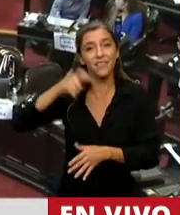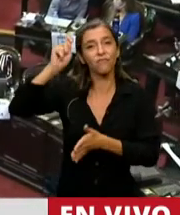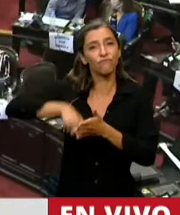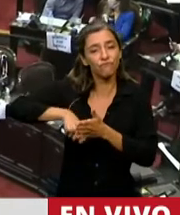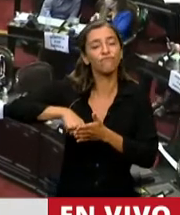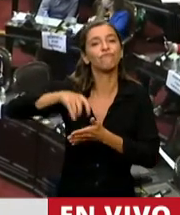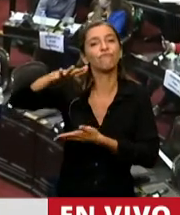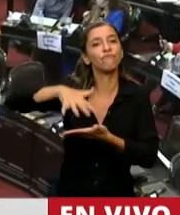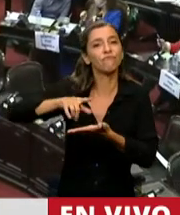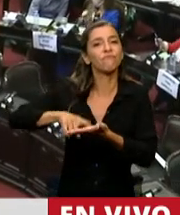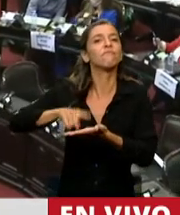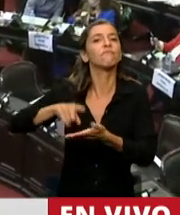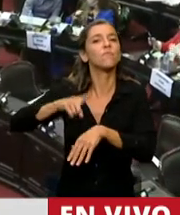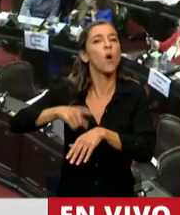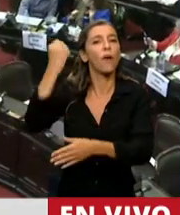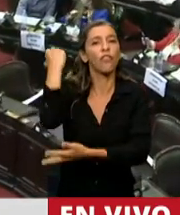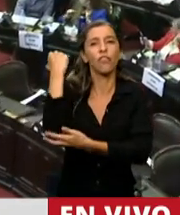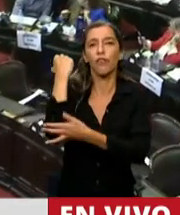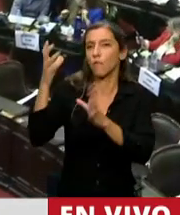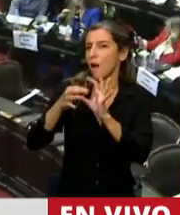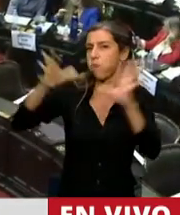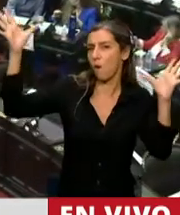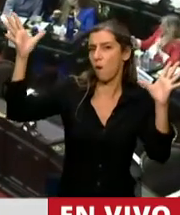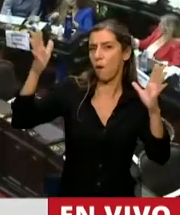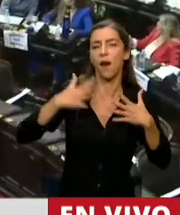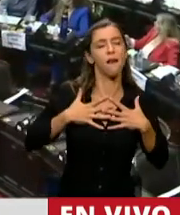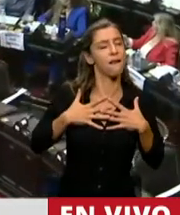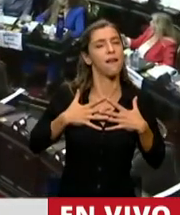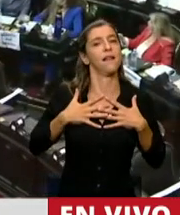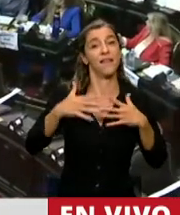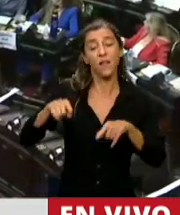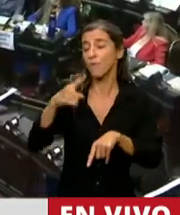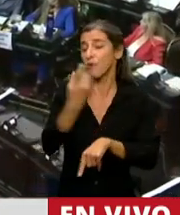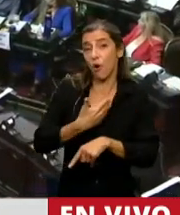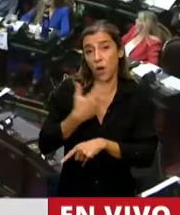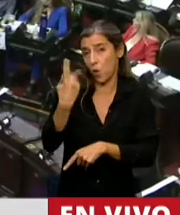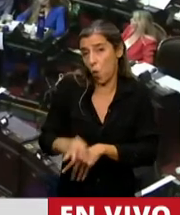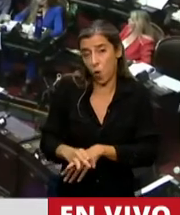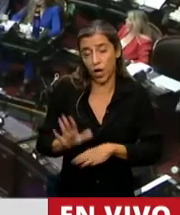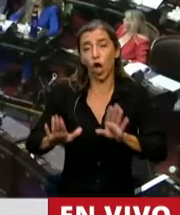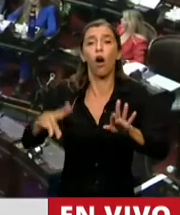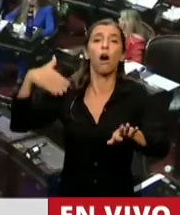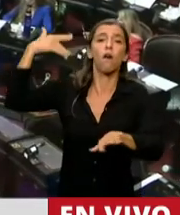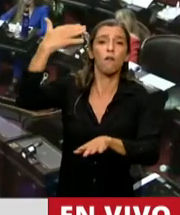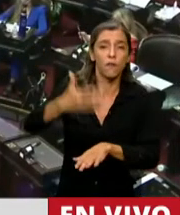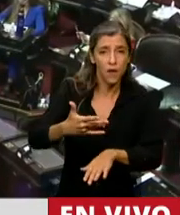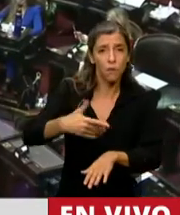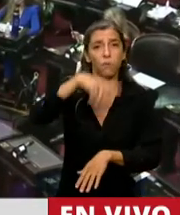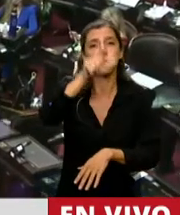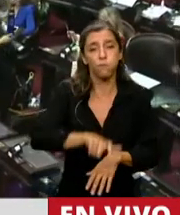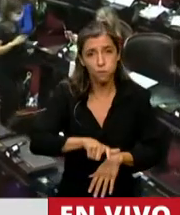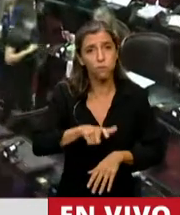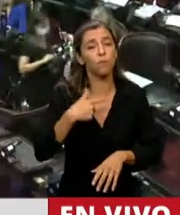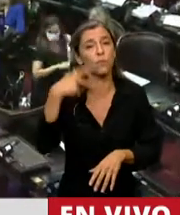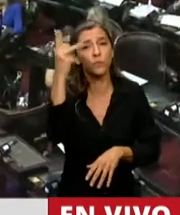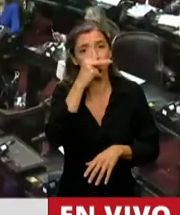independencia económica y fue el único gobierno y después Néstor Kirchner que tuvieron política